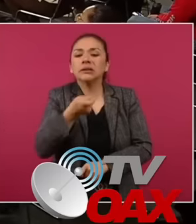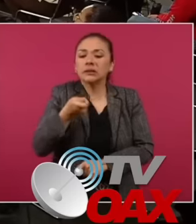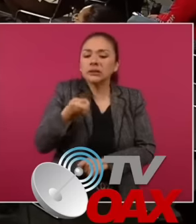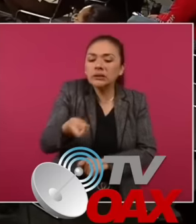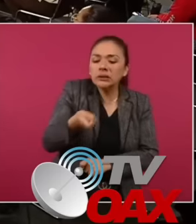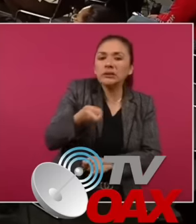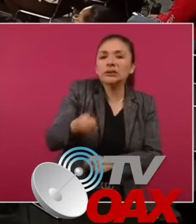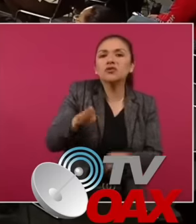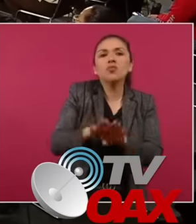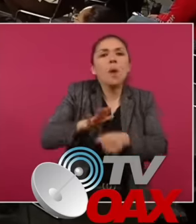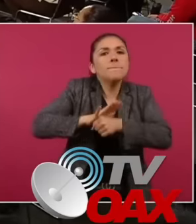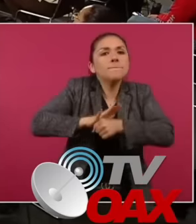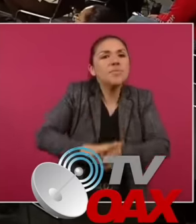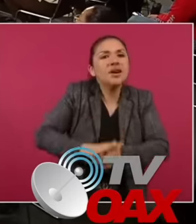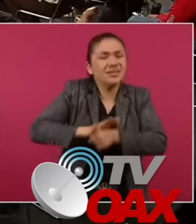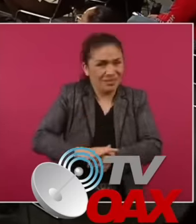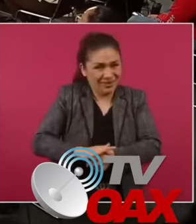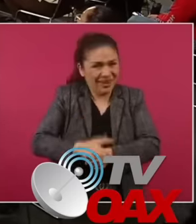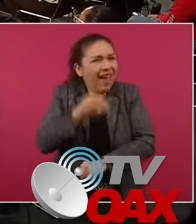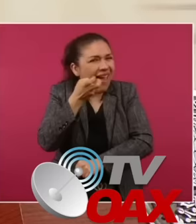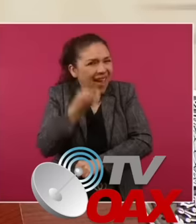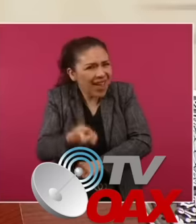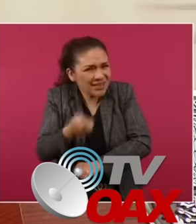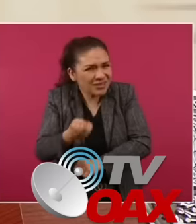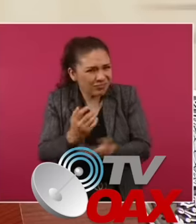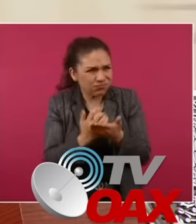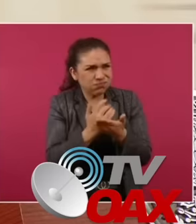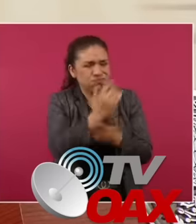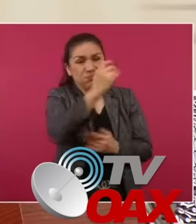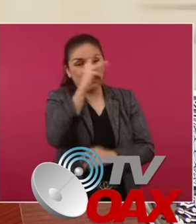O sea, a ese extremo